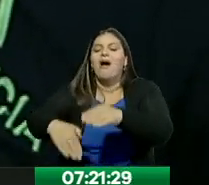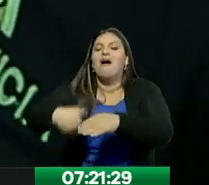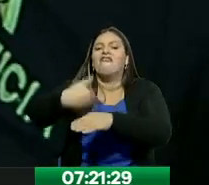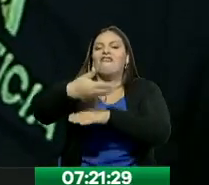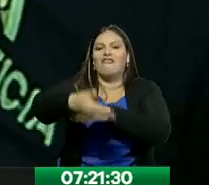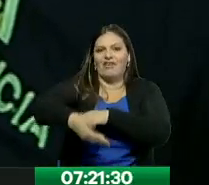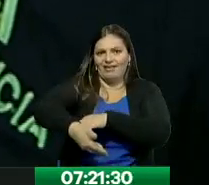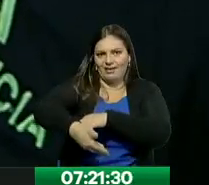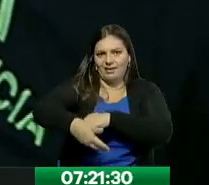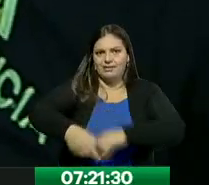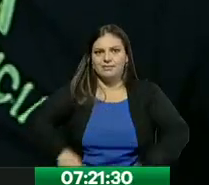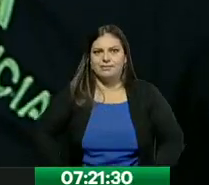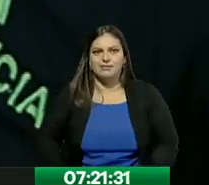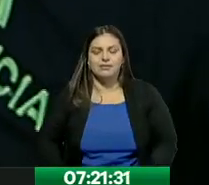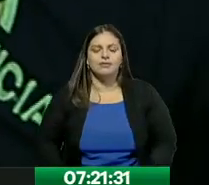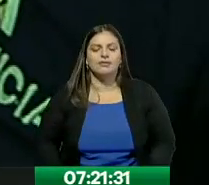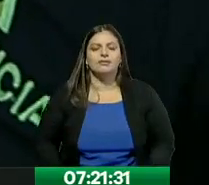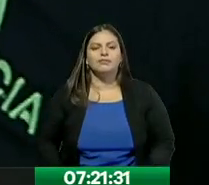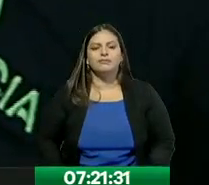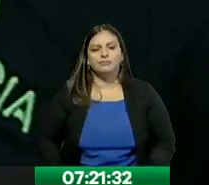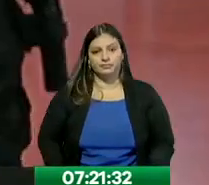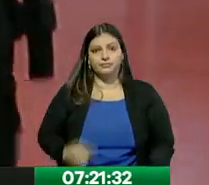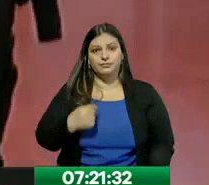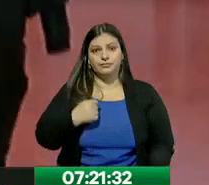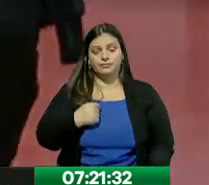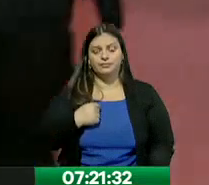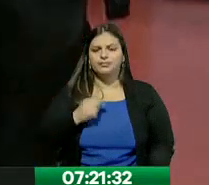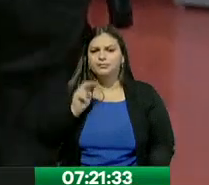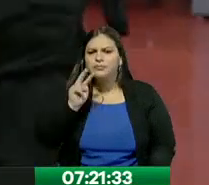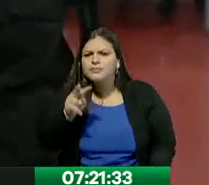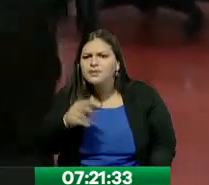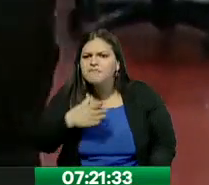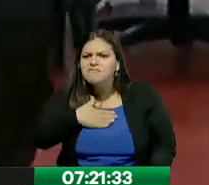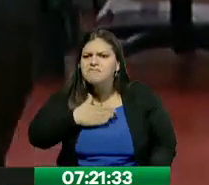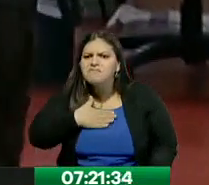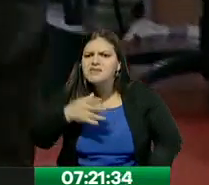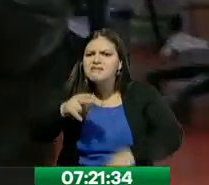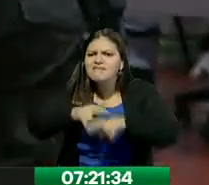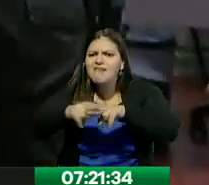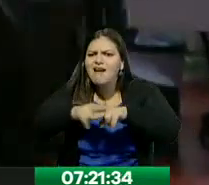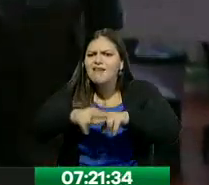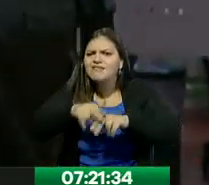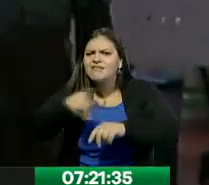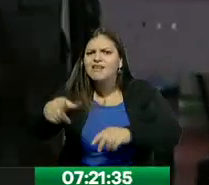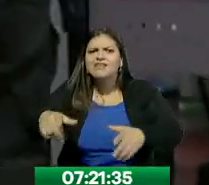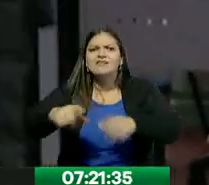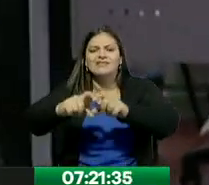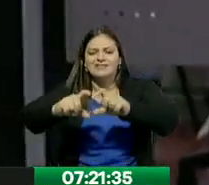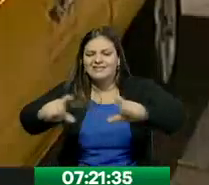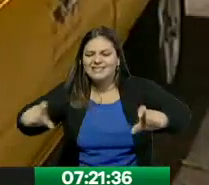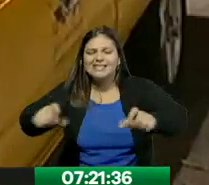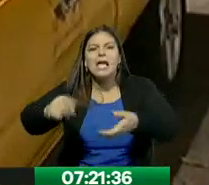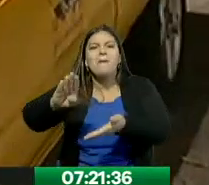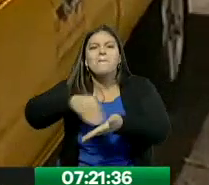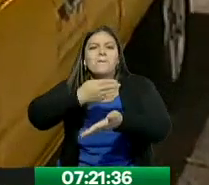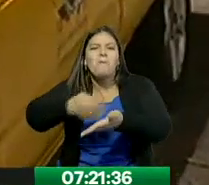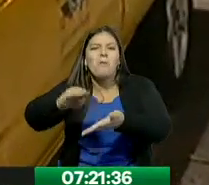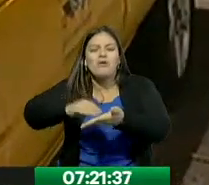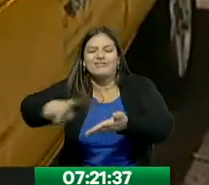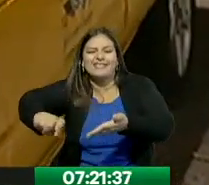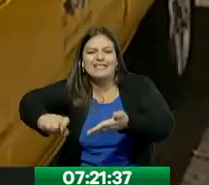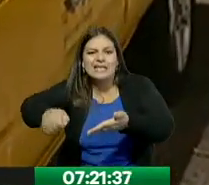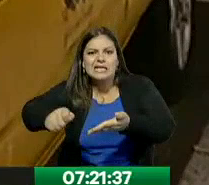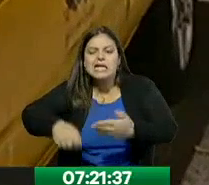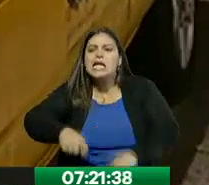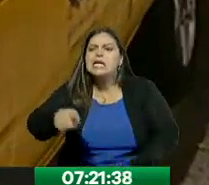estaba sacando la radio y todo eso. Yo estaba fuera. Gracias a la acción del propietario del taxi y la colaboración de los